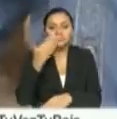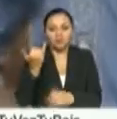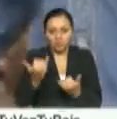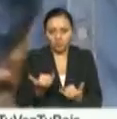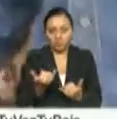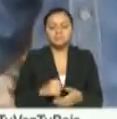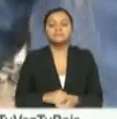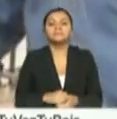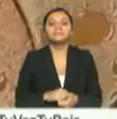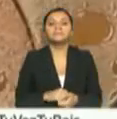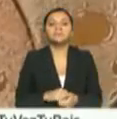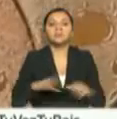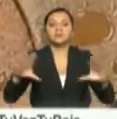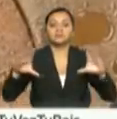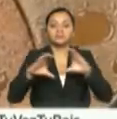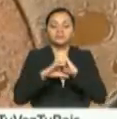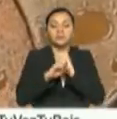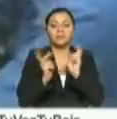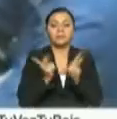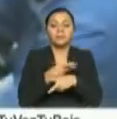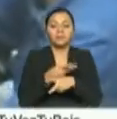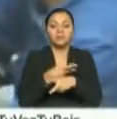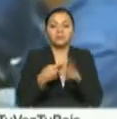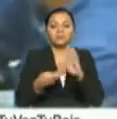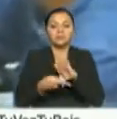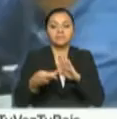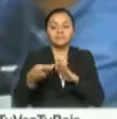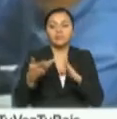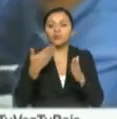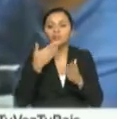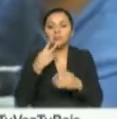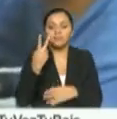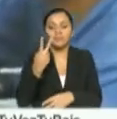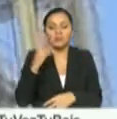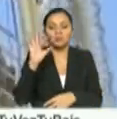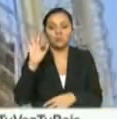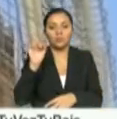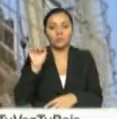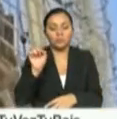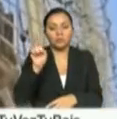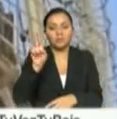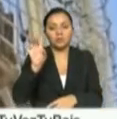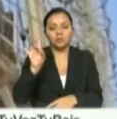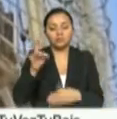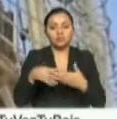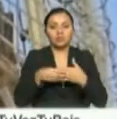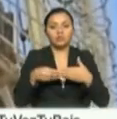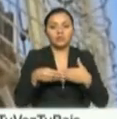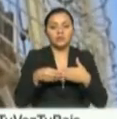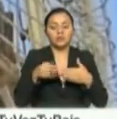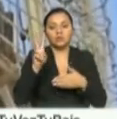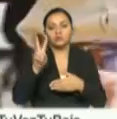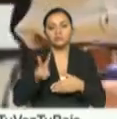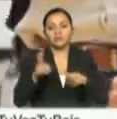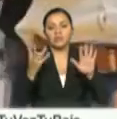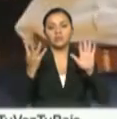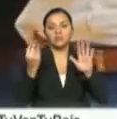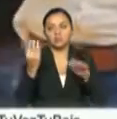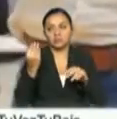La optimización en el precio de producción se evidencia al pasar de 29,28 dólares por barril en 2014